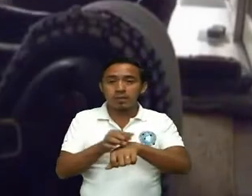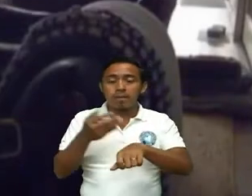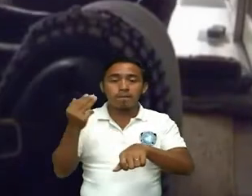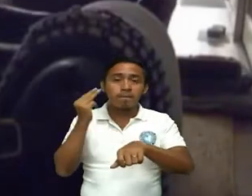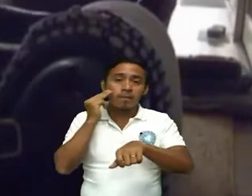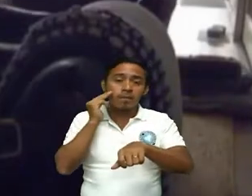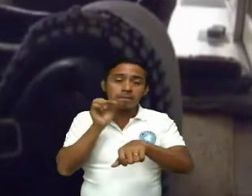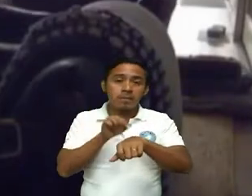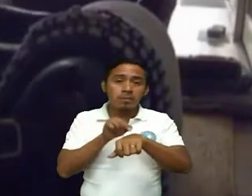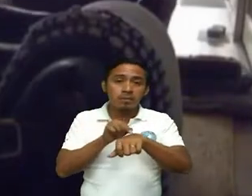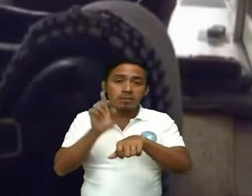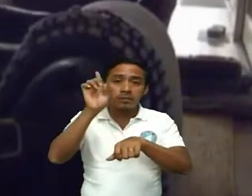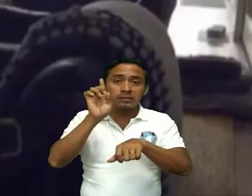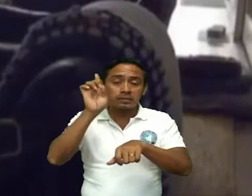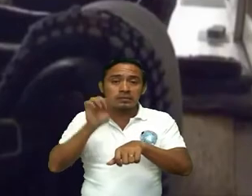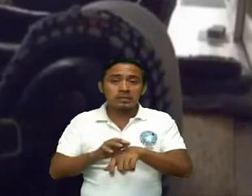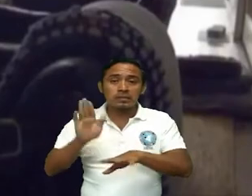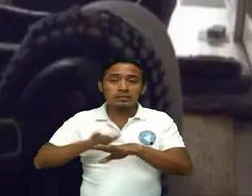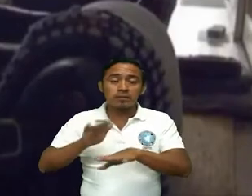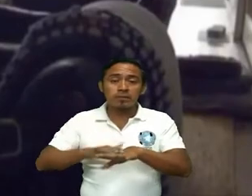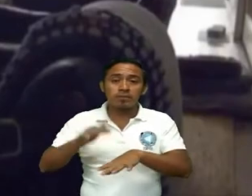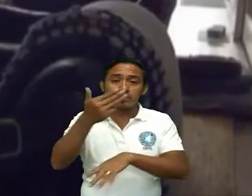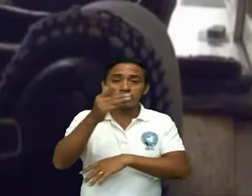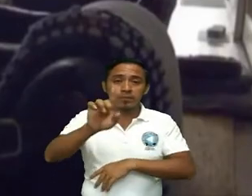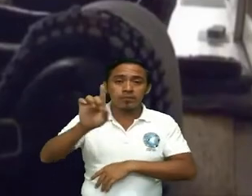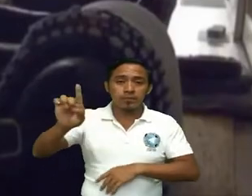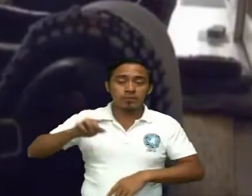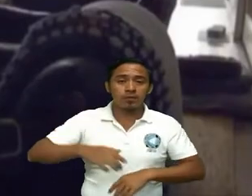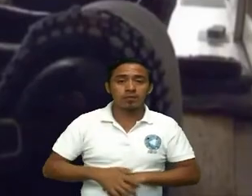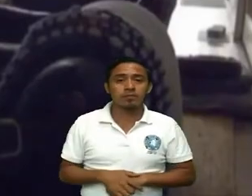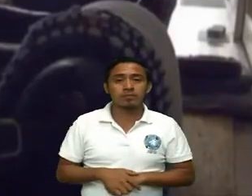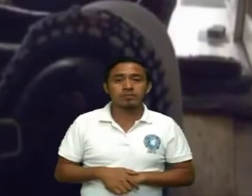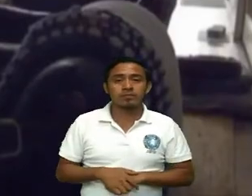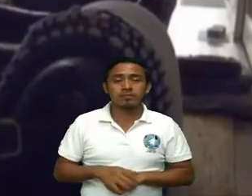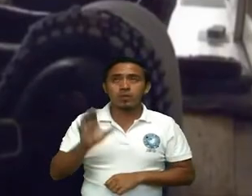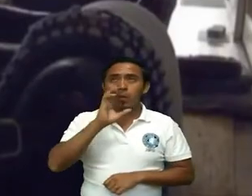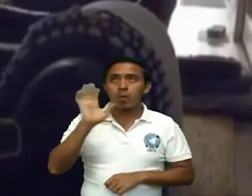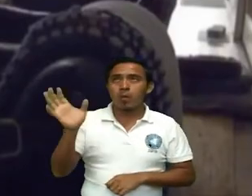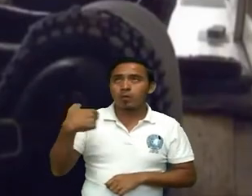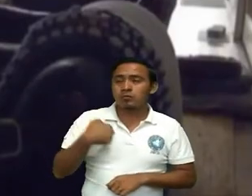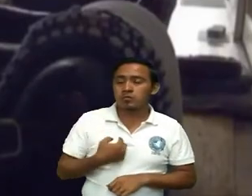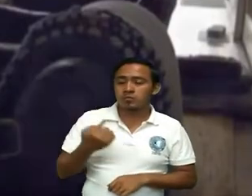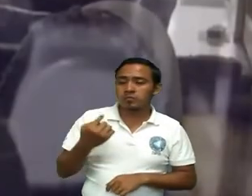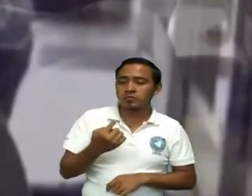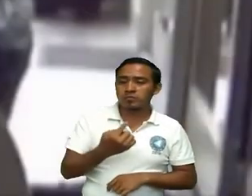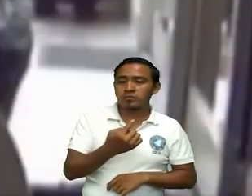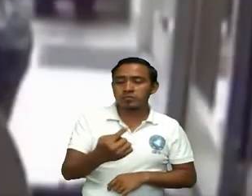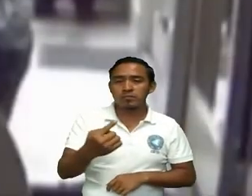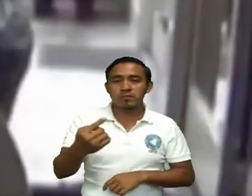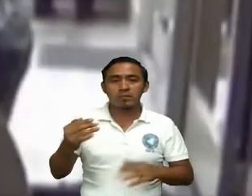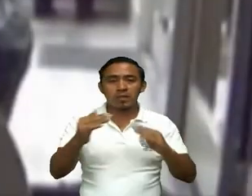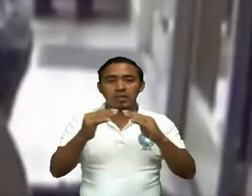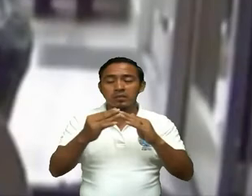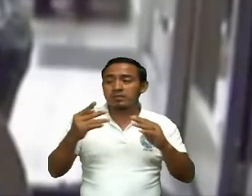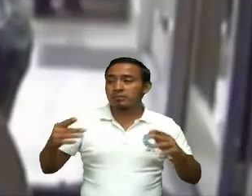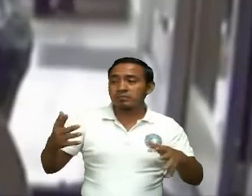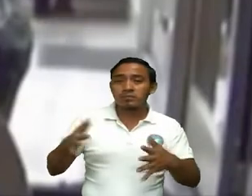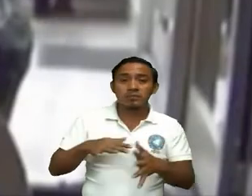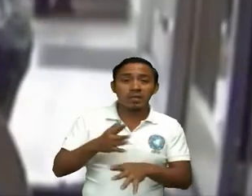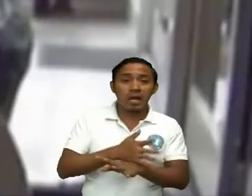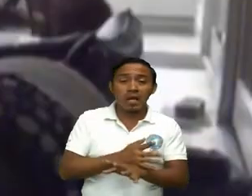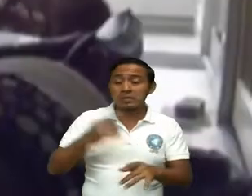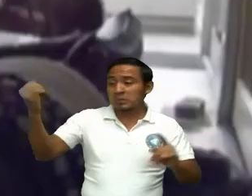madre, que estaba arriba, que llamara al 911. El oso salió de la casa antes que llegaran los cuerpos de